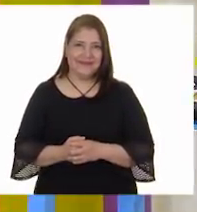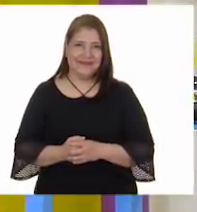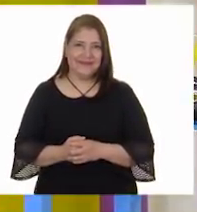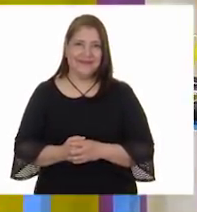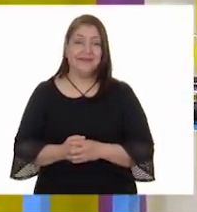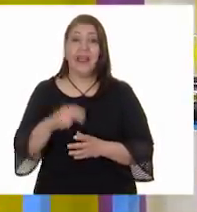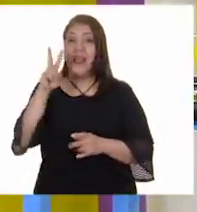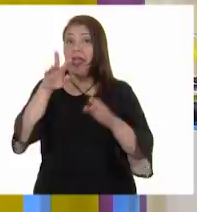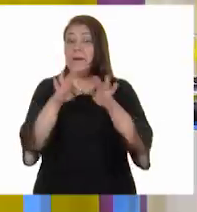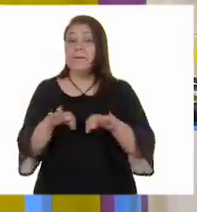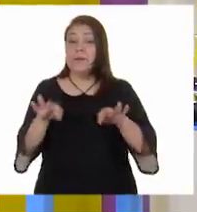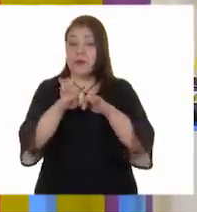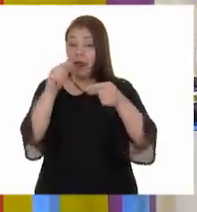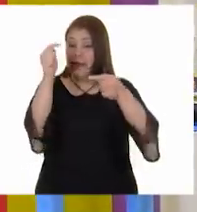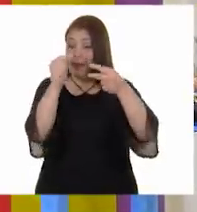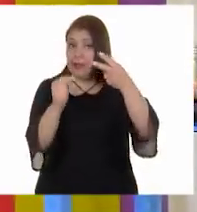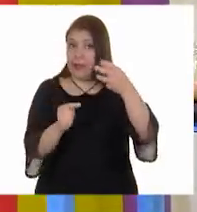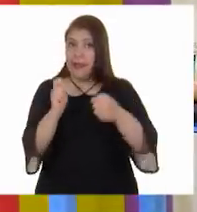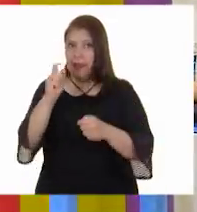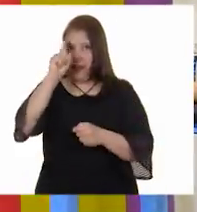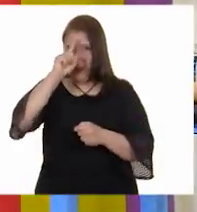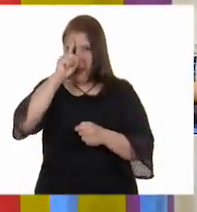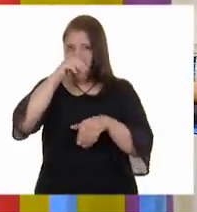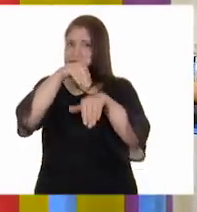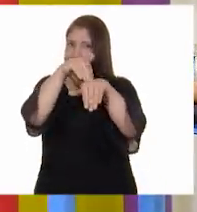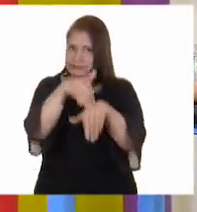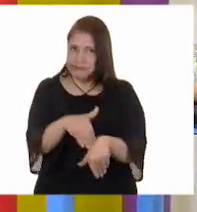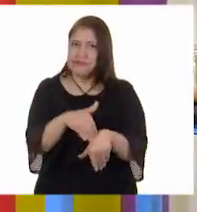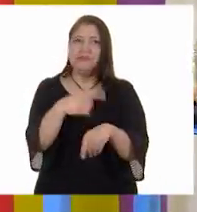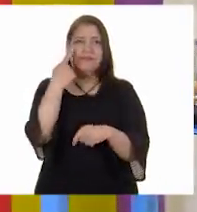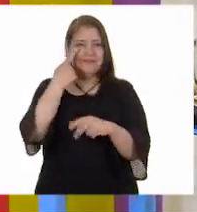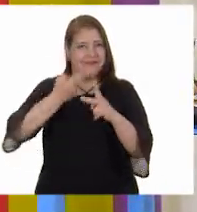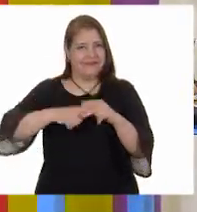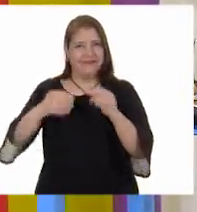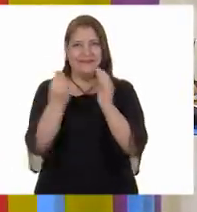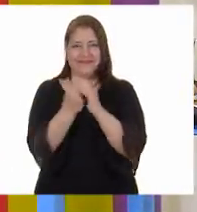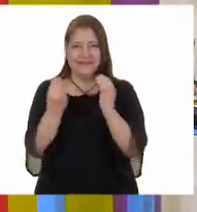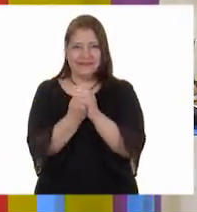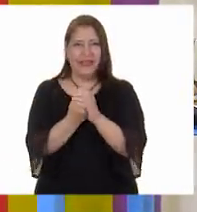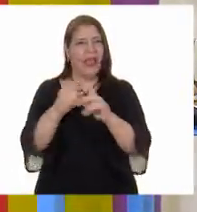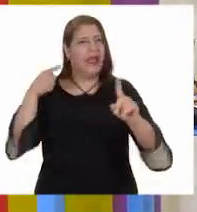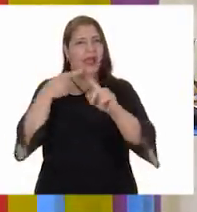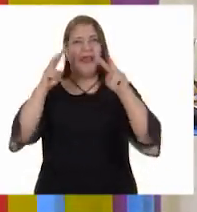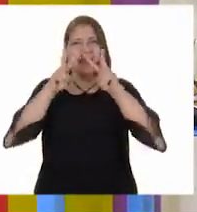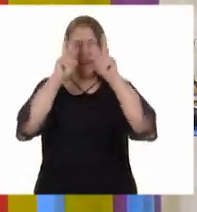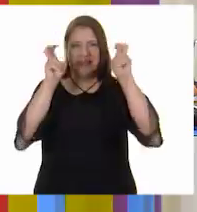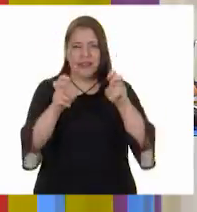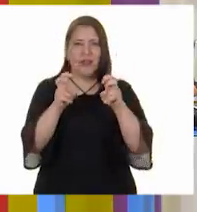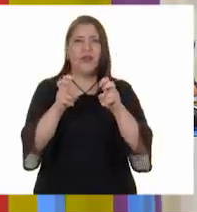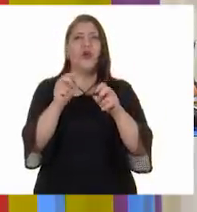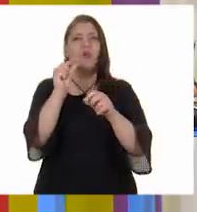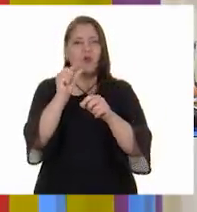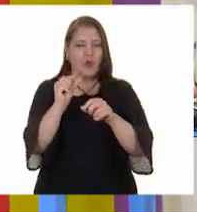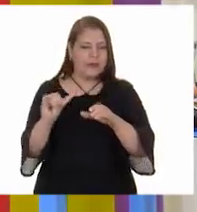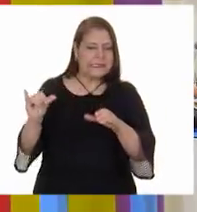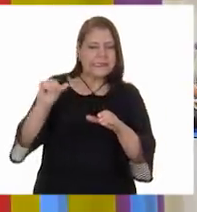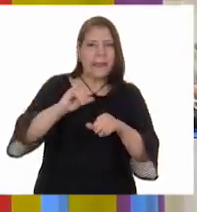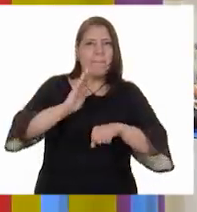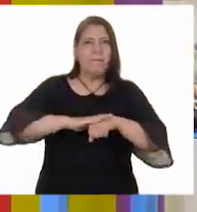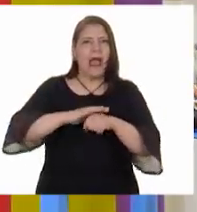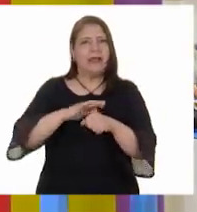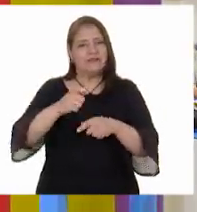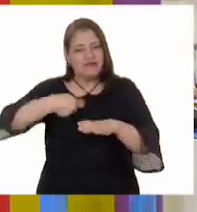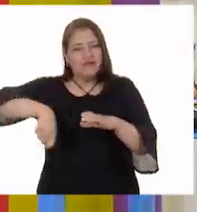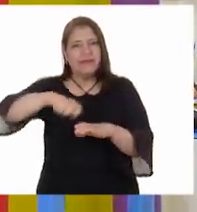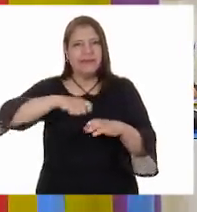Muy importante seguir estas recomendaciones. Ahora sí, vamos a comenzar esta clase que lleva por título Un poco más a la mezcla y vamos a darle